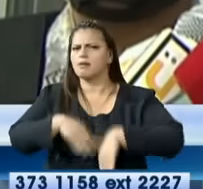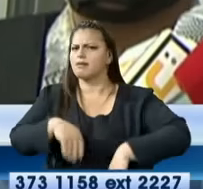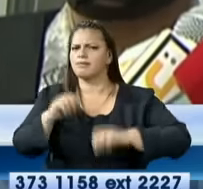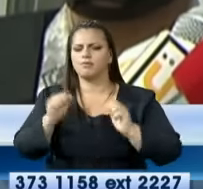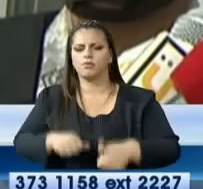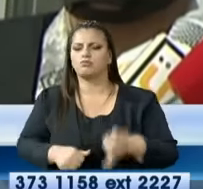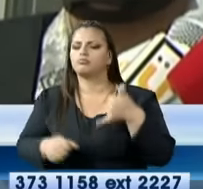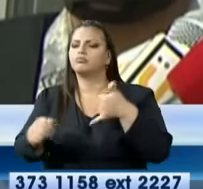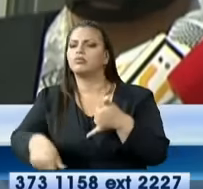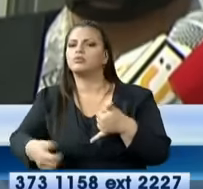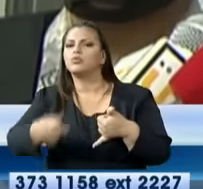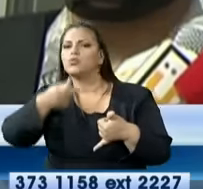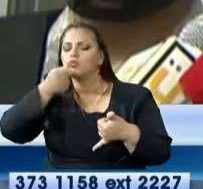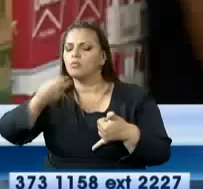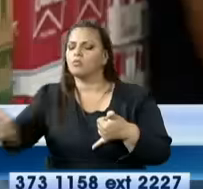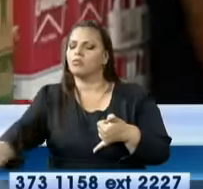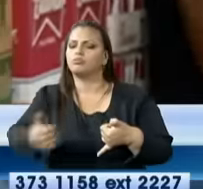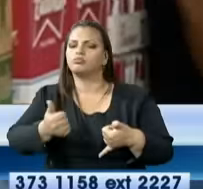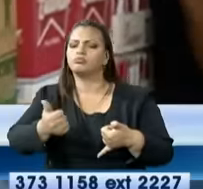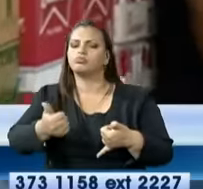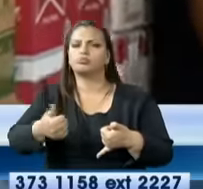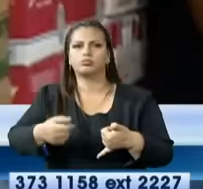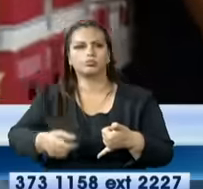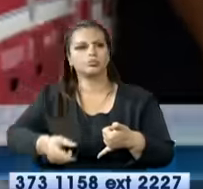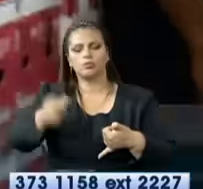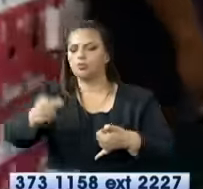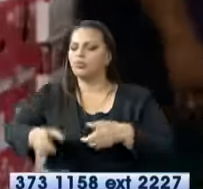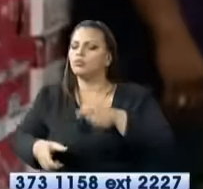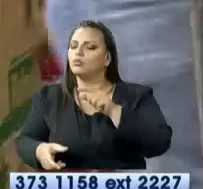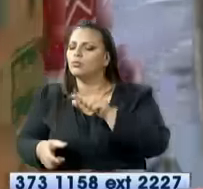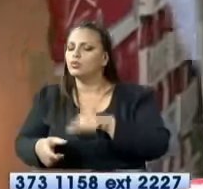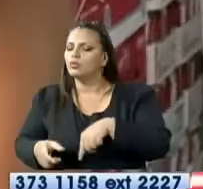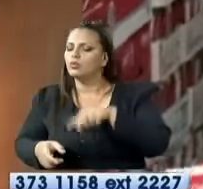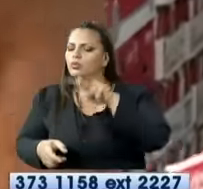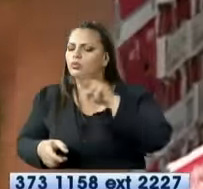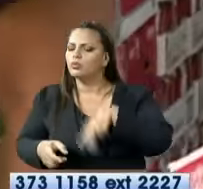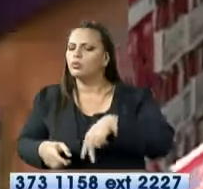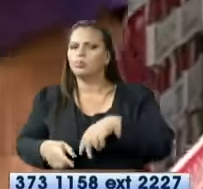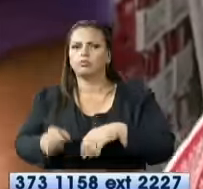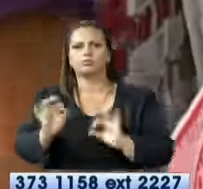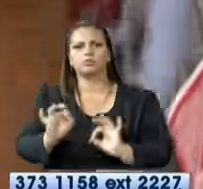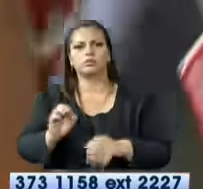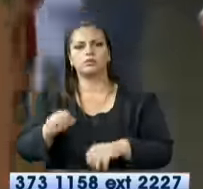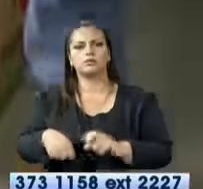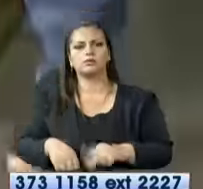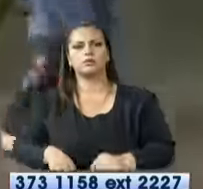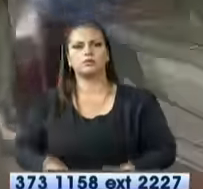celulares de las personas normales. Informó Ítalo Ruiz.